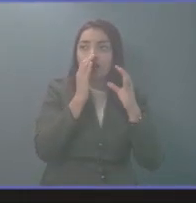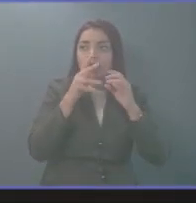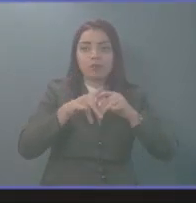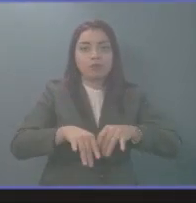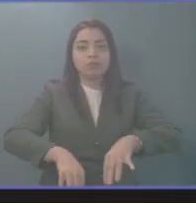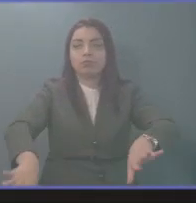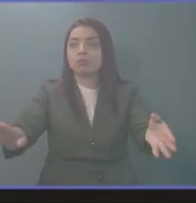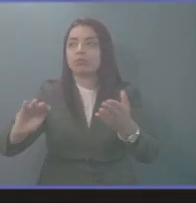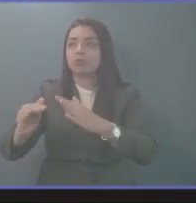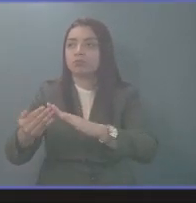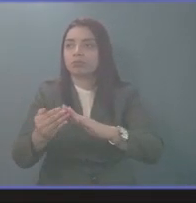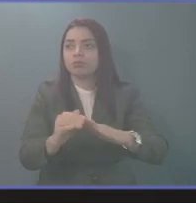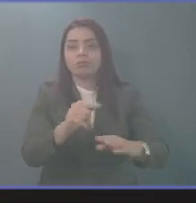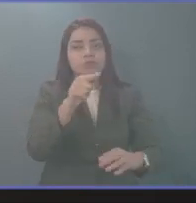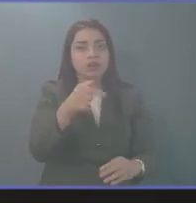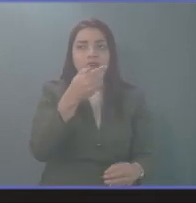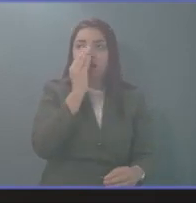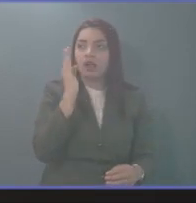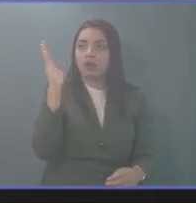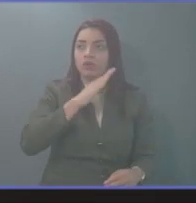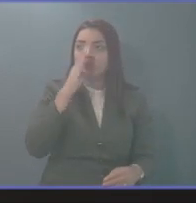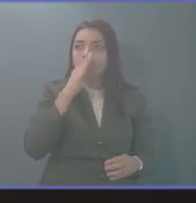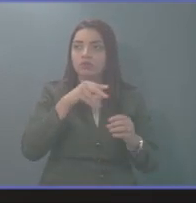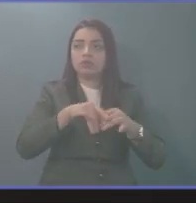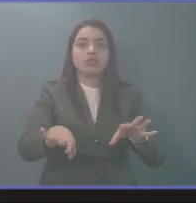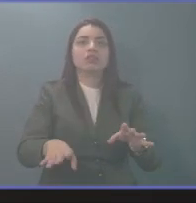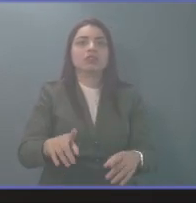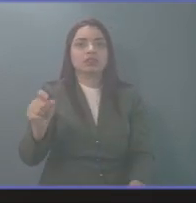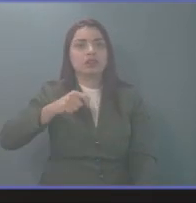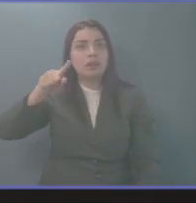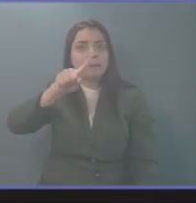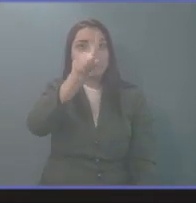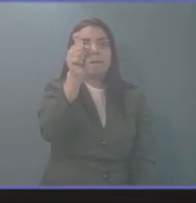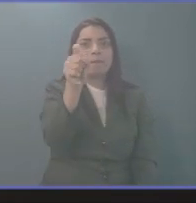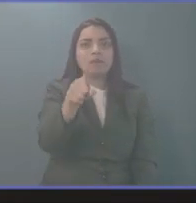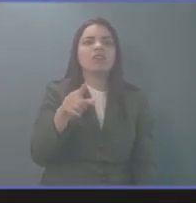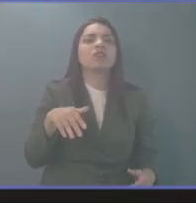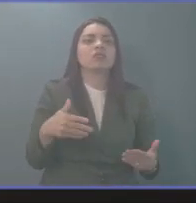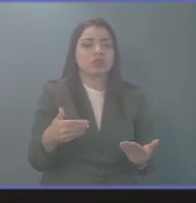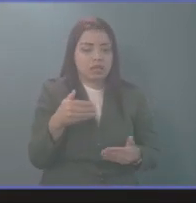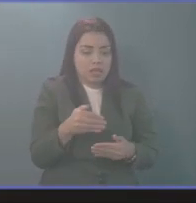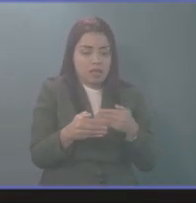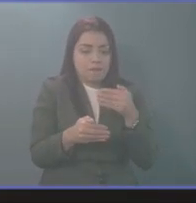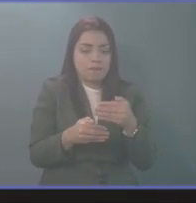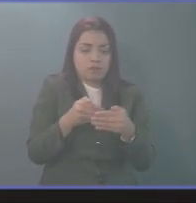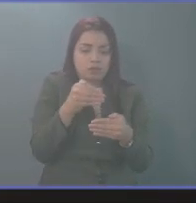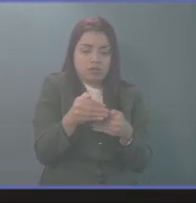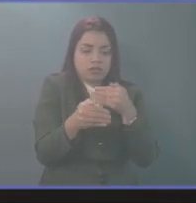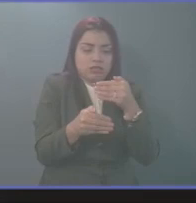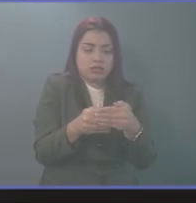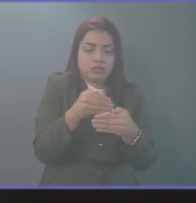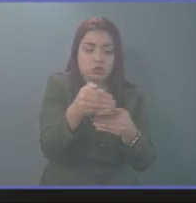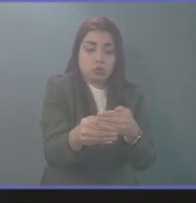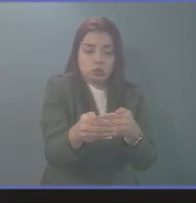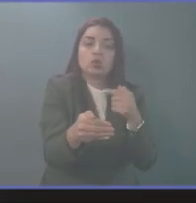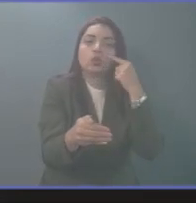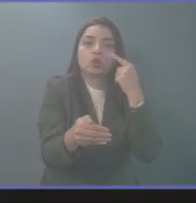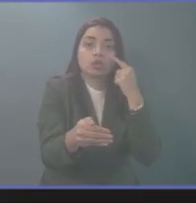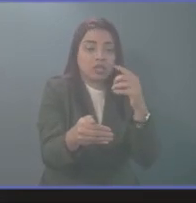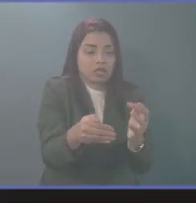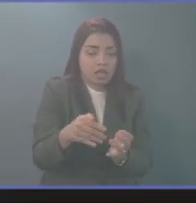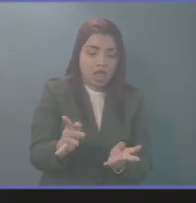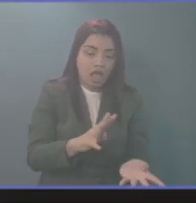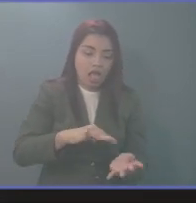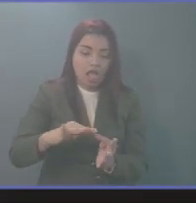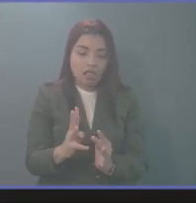desabastecer a los salvadoreños llevándole agua a Chuca. La pregunta es, ¿en qué parte del proceso se debió detectar que las algas ya habían